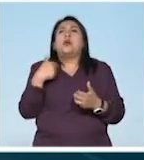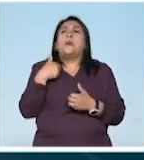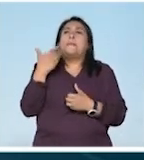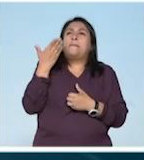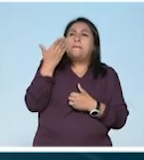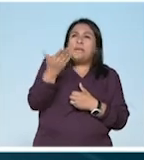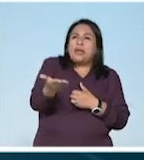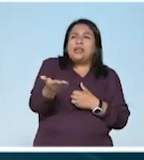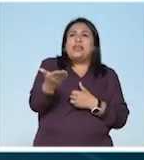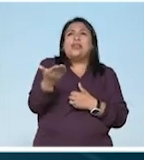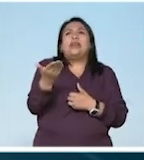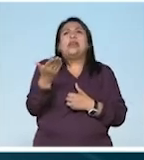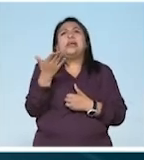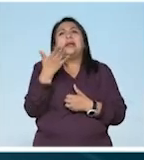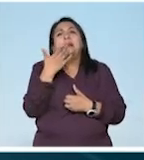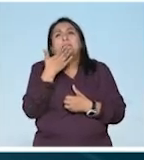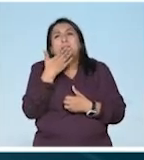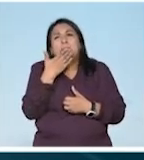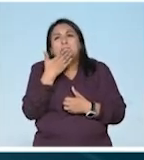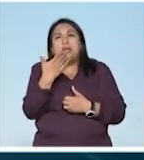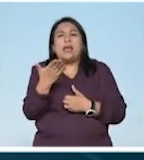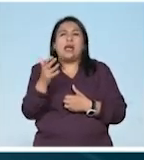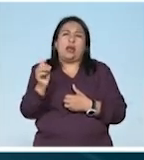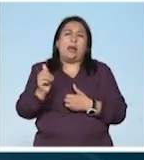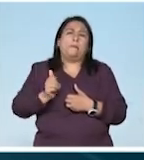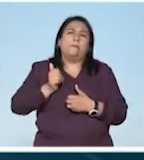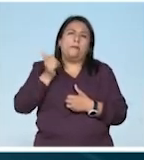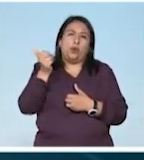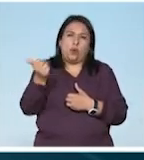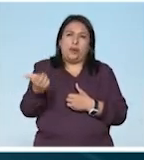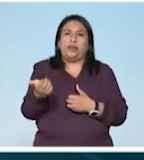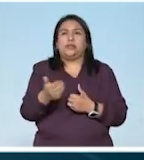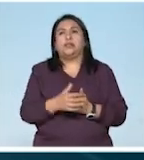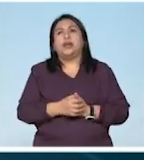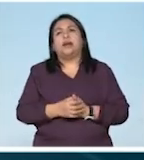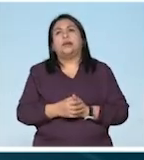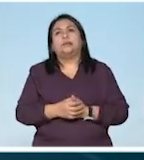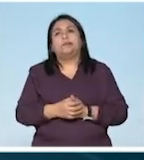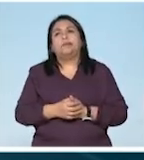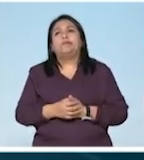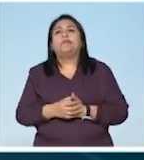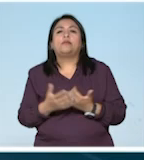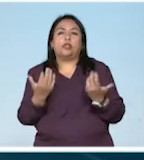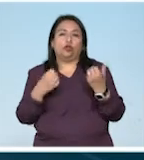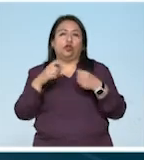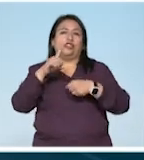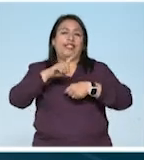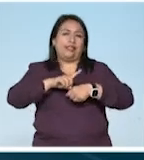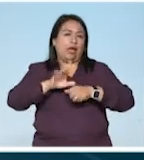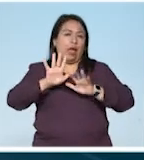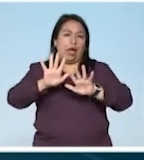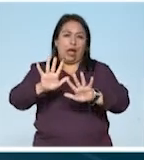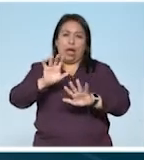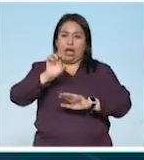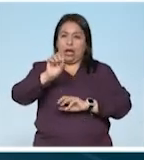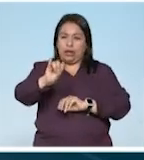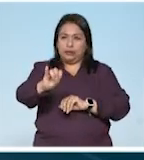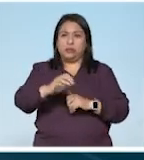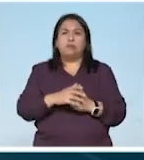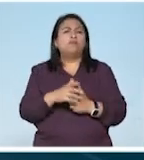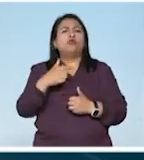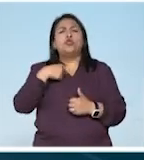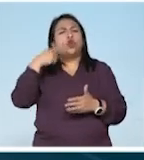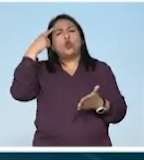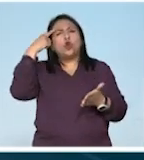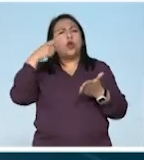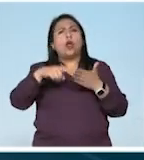una buena ventaja en la sociedad como está establecida. Yo no